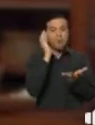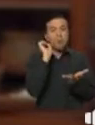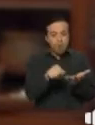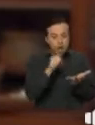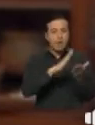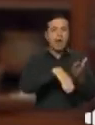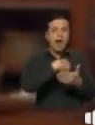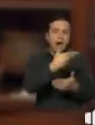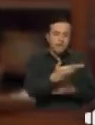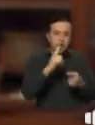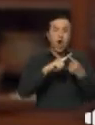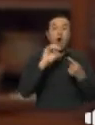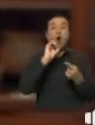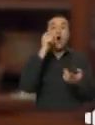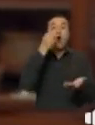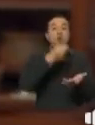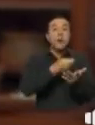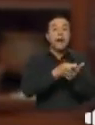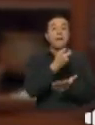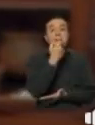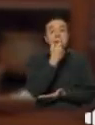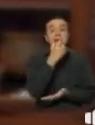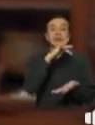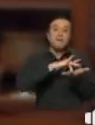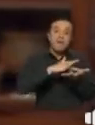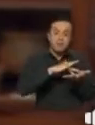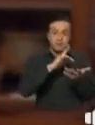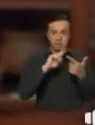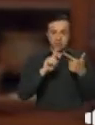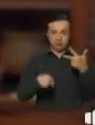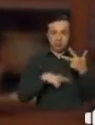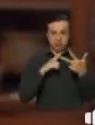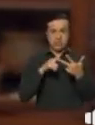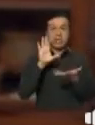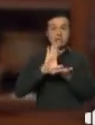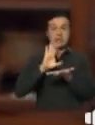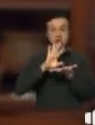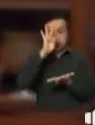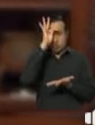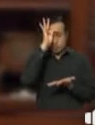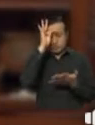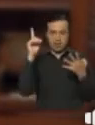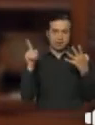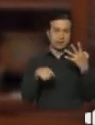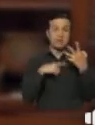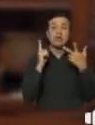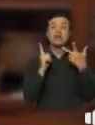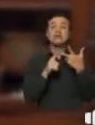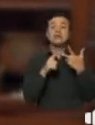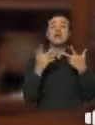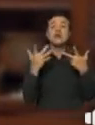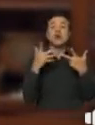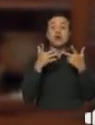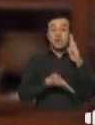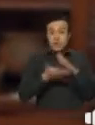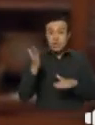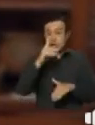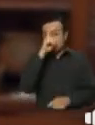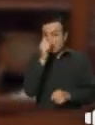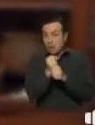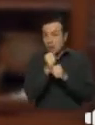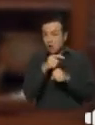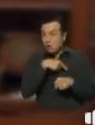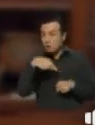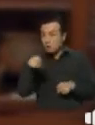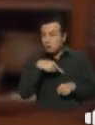y productos farmacéuticos. Segundo, para asistir a centros de salud. Tercero, para llegar al lugar de trabajo y volver a